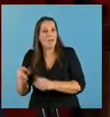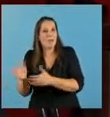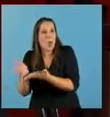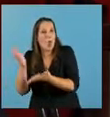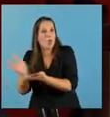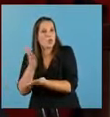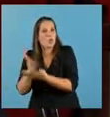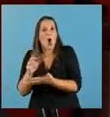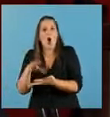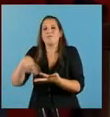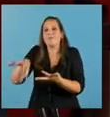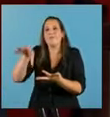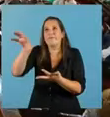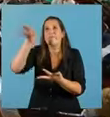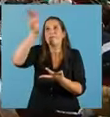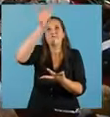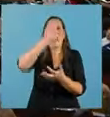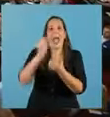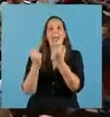las economías regionales.